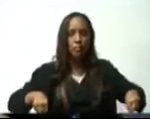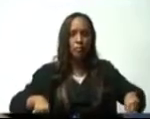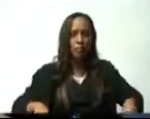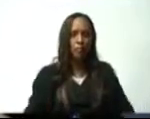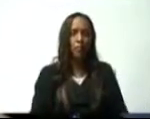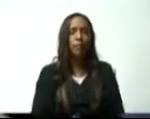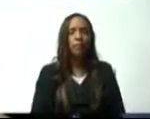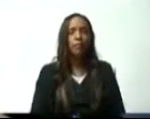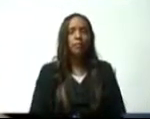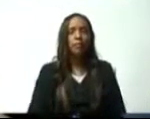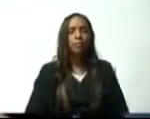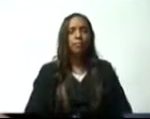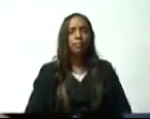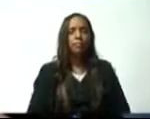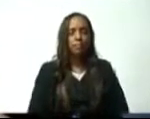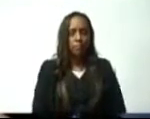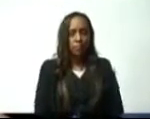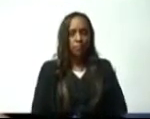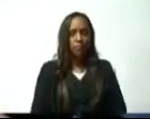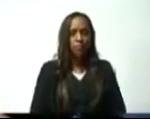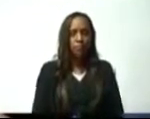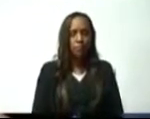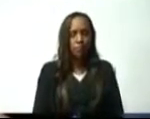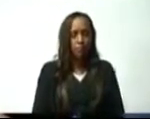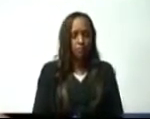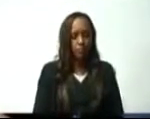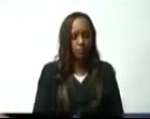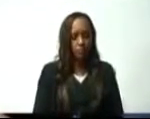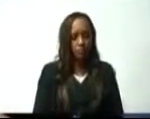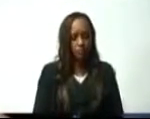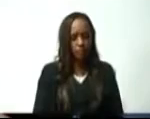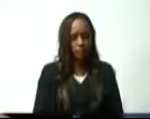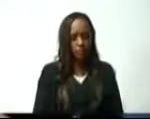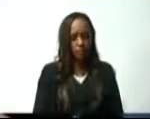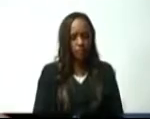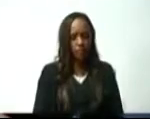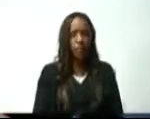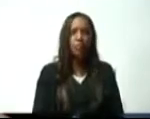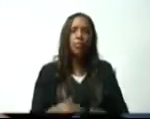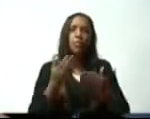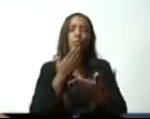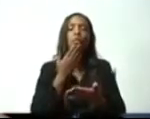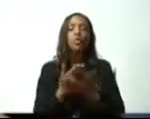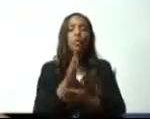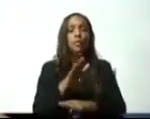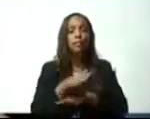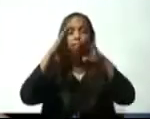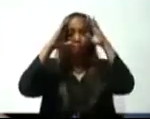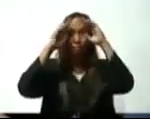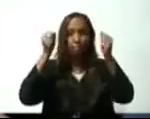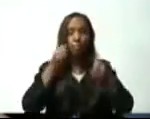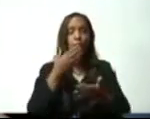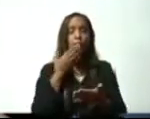Buenas tardes, presidente, buenas tardes, mesa directiva, diputados y diputadas. En la tarde de